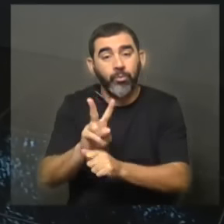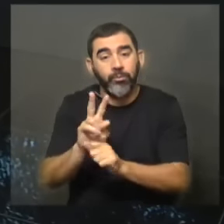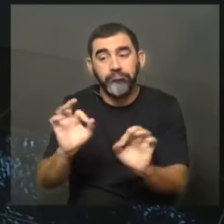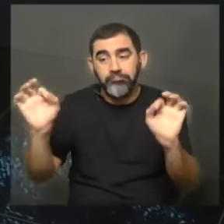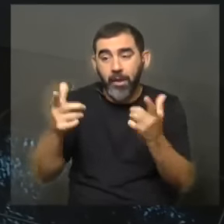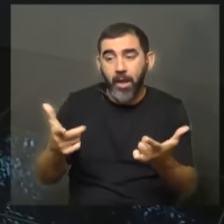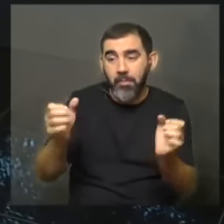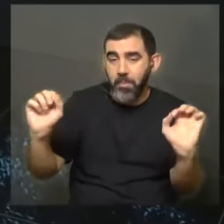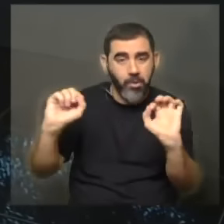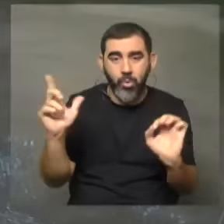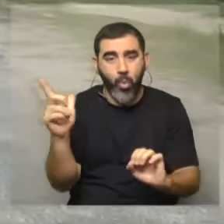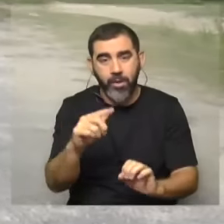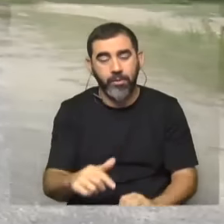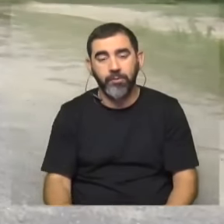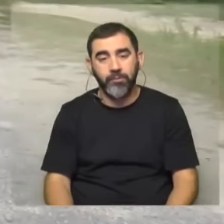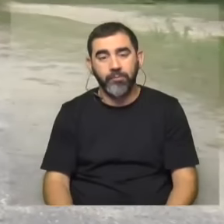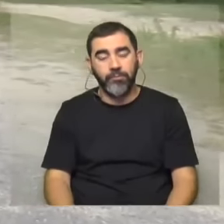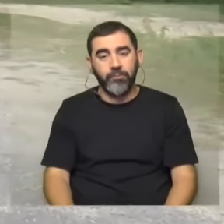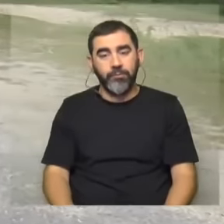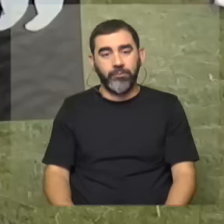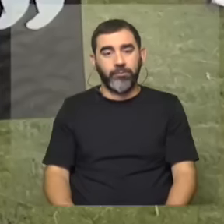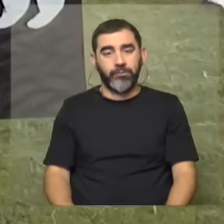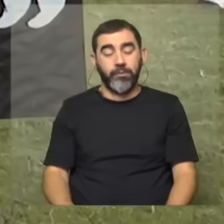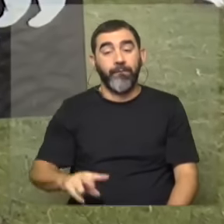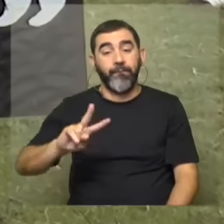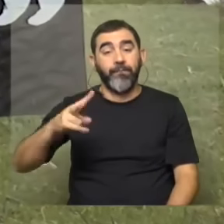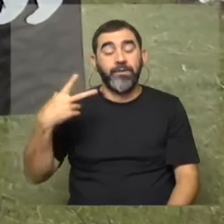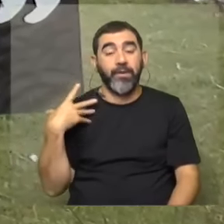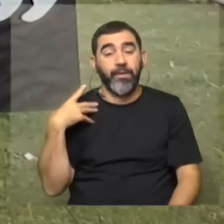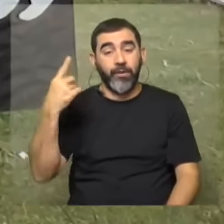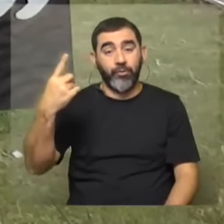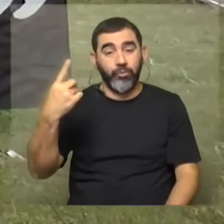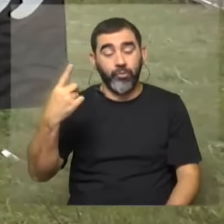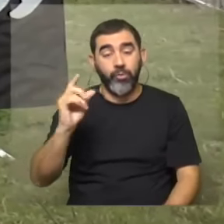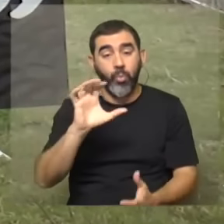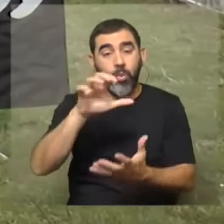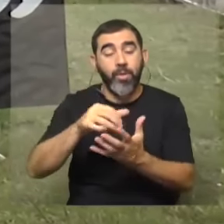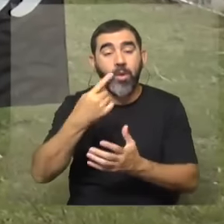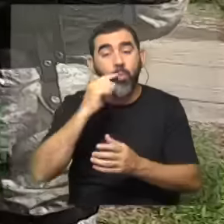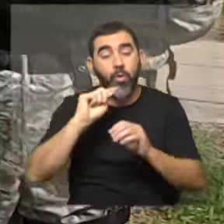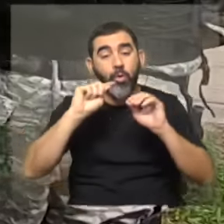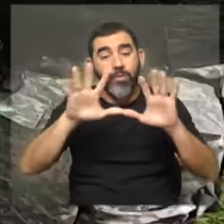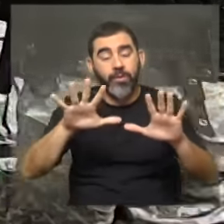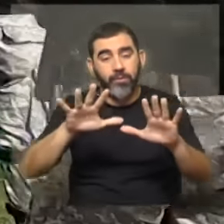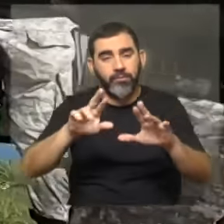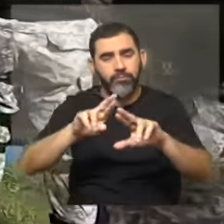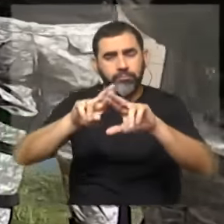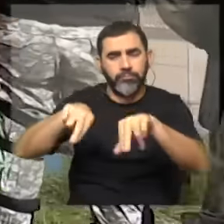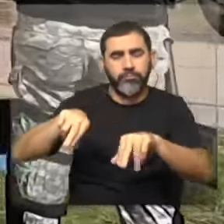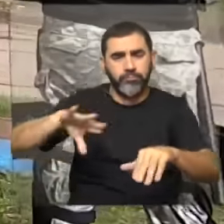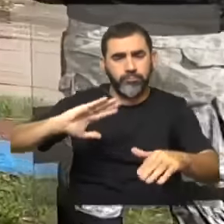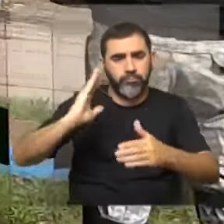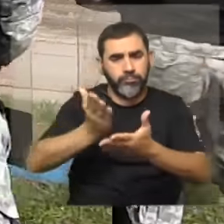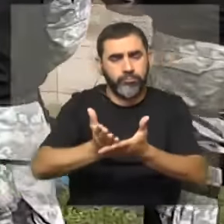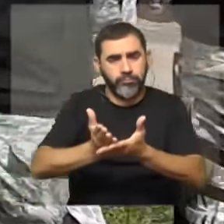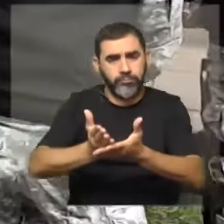no estaban armados el subdirector operativo de la unidad 10 Juan Soler Matías Rodríguez rechazó la sanción que definió la